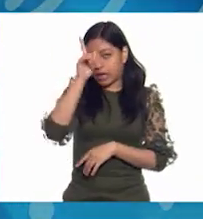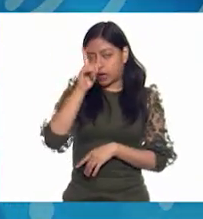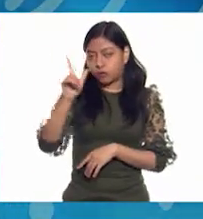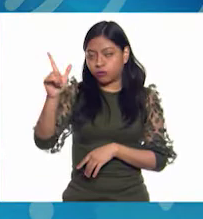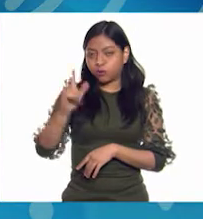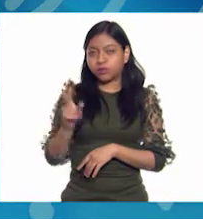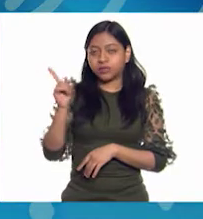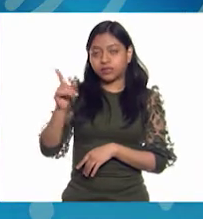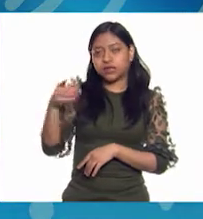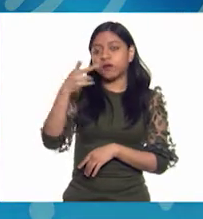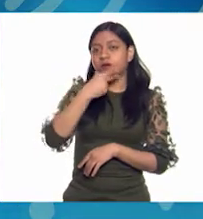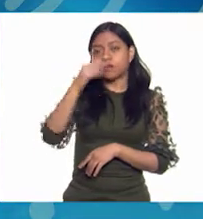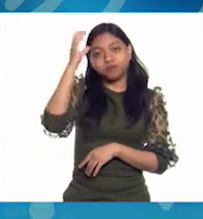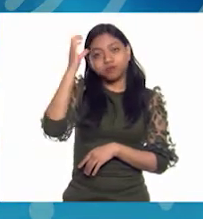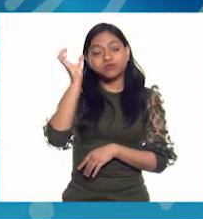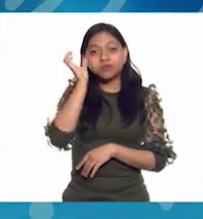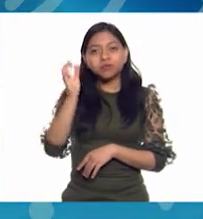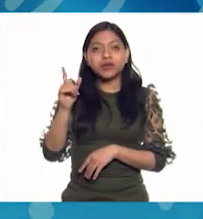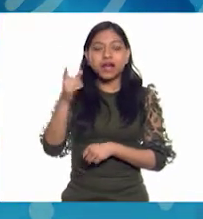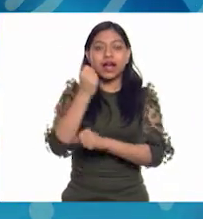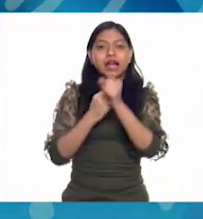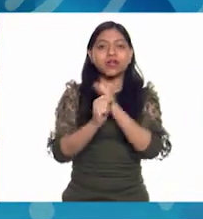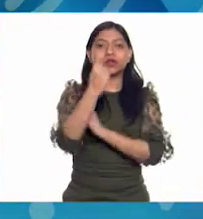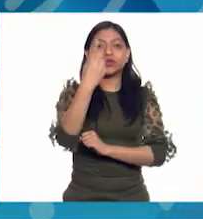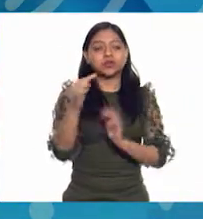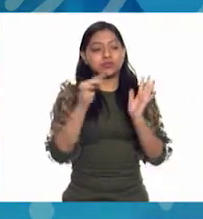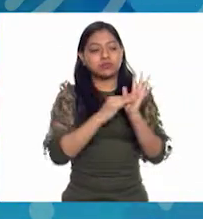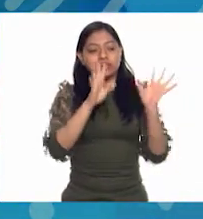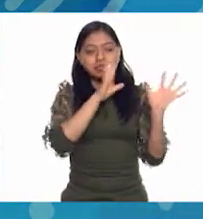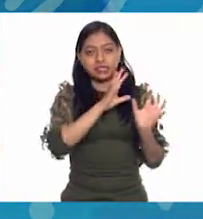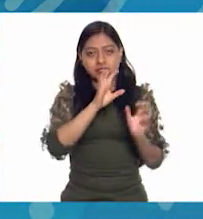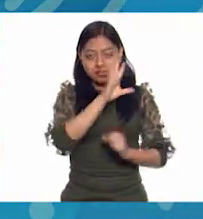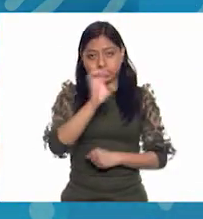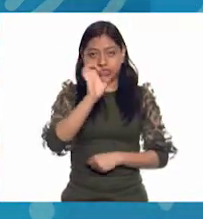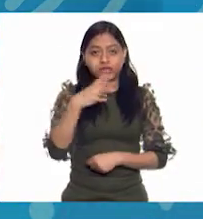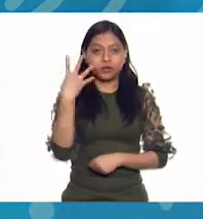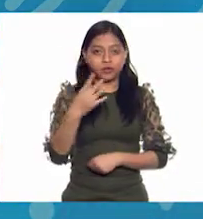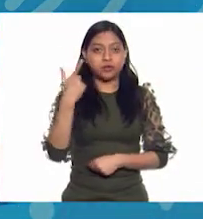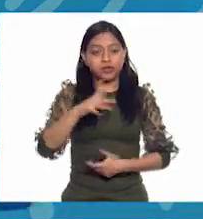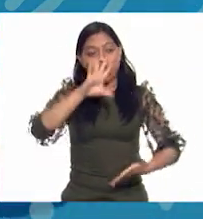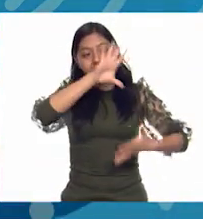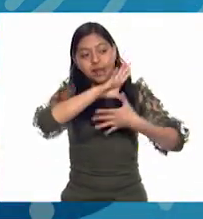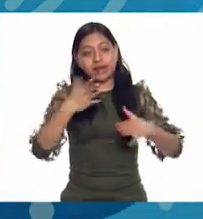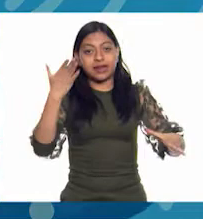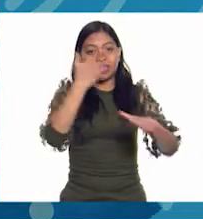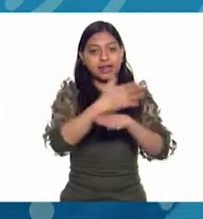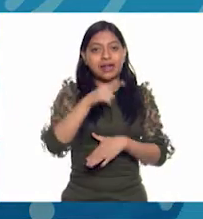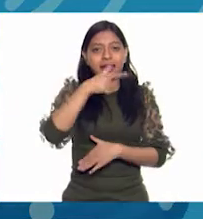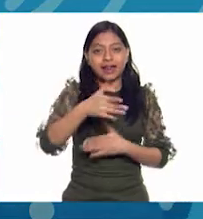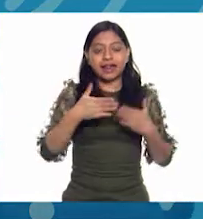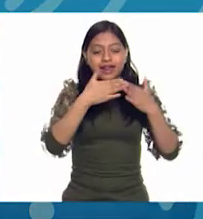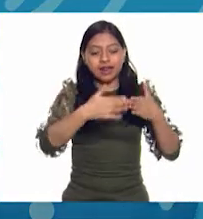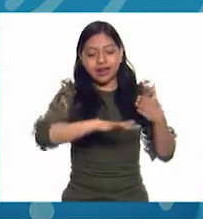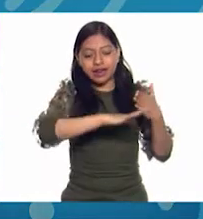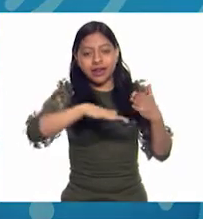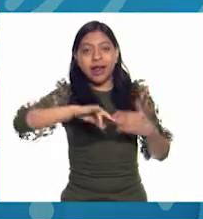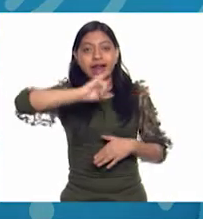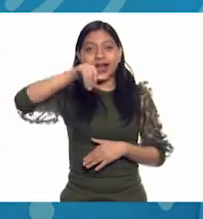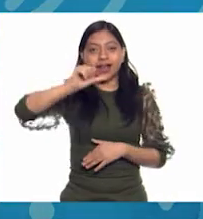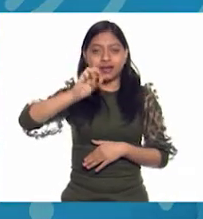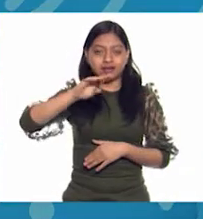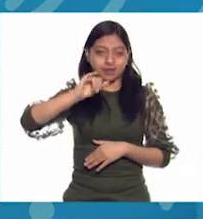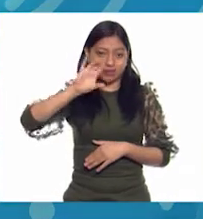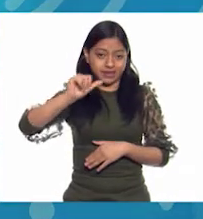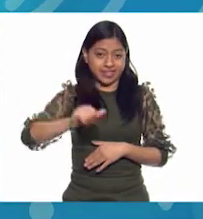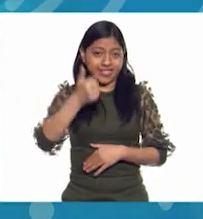atribuimos a Cristóbal Colón, quien en 1504, en su cuarta expedición a las Américas, quedó varado en las costas de Jamaica. Después de